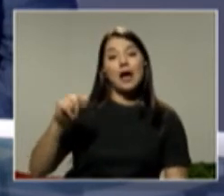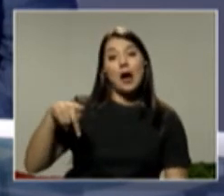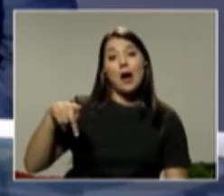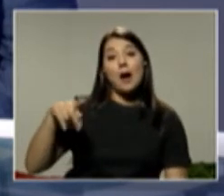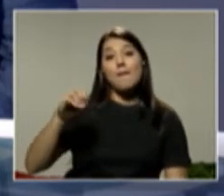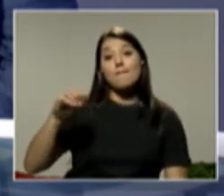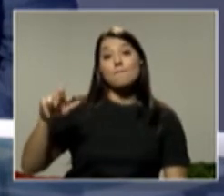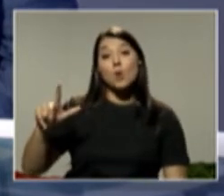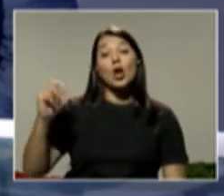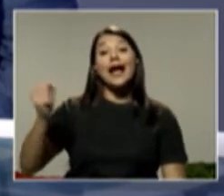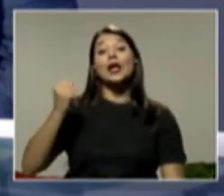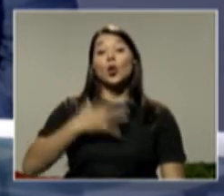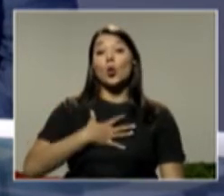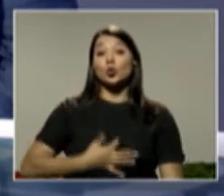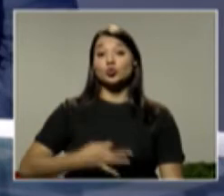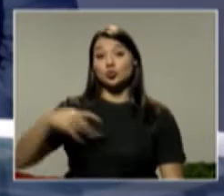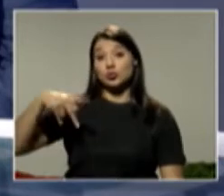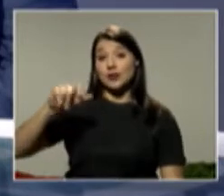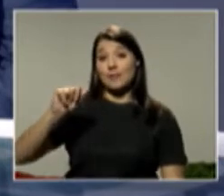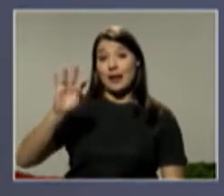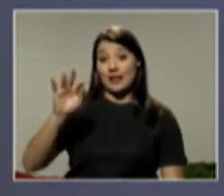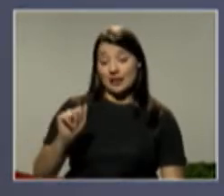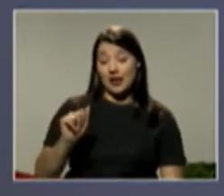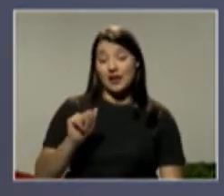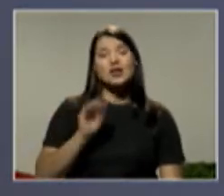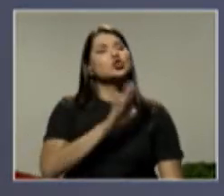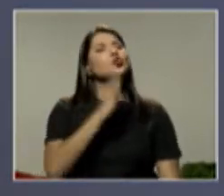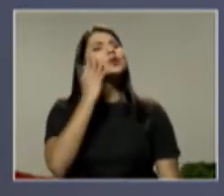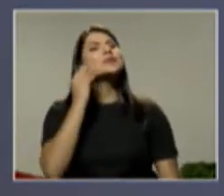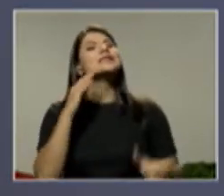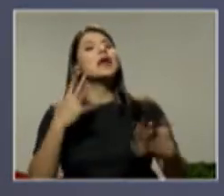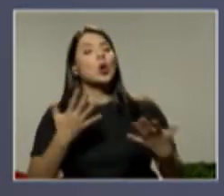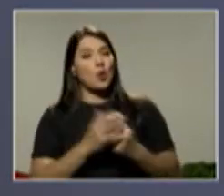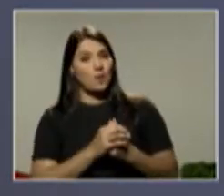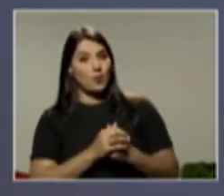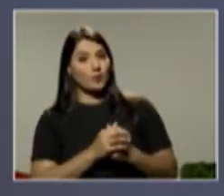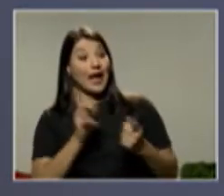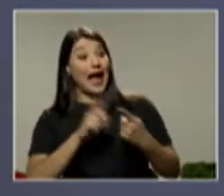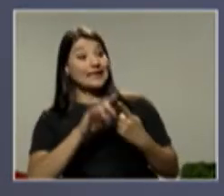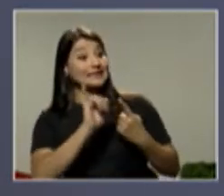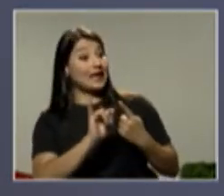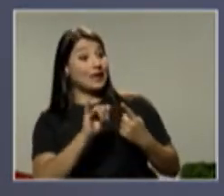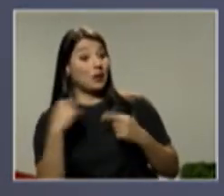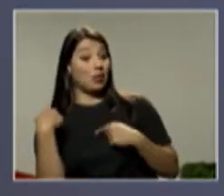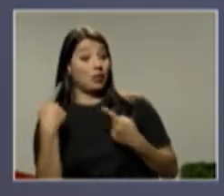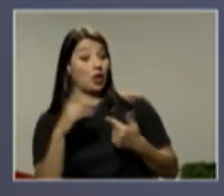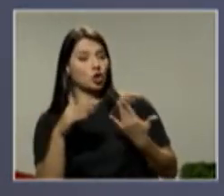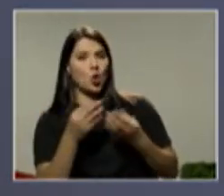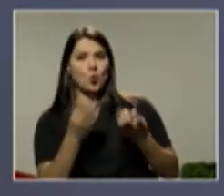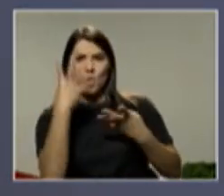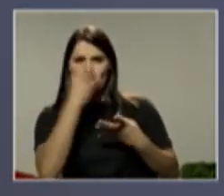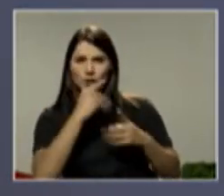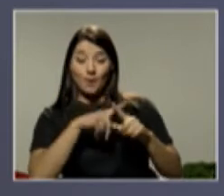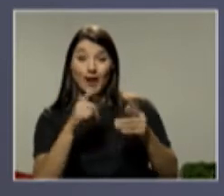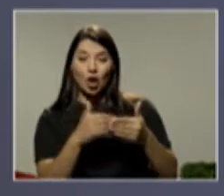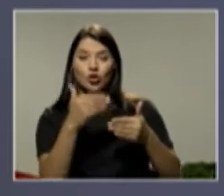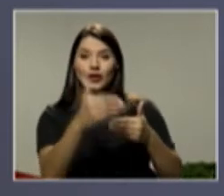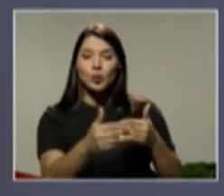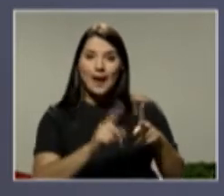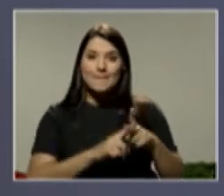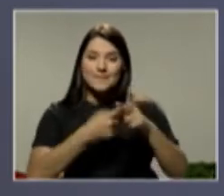¿Cuál fue su experiencia? Porque hasta ahí fue todo muy bonito, pero luego empezó una etapa también